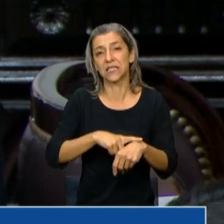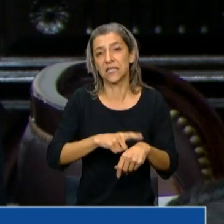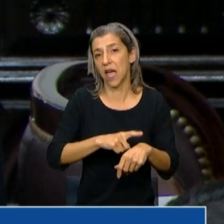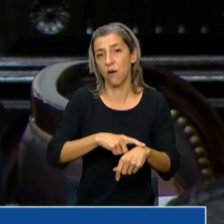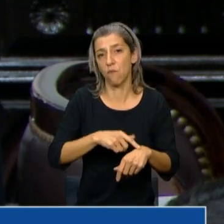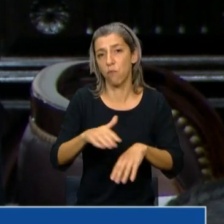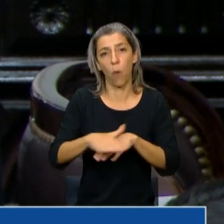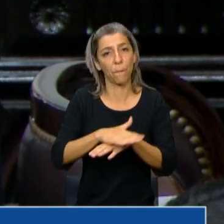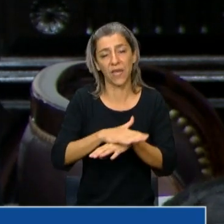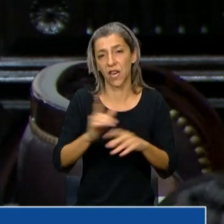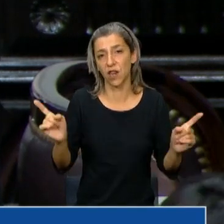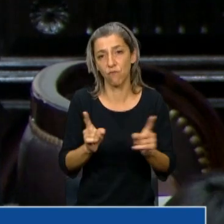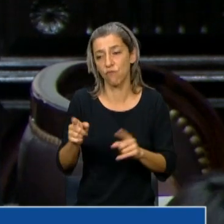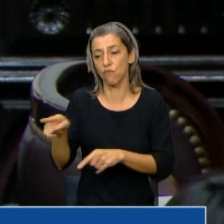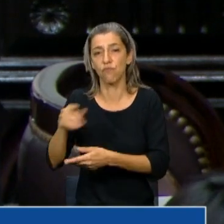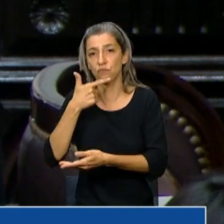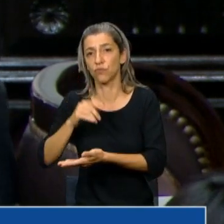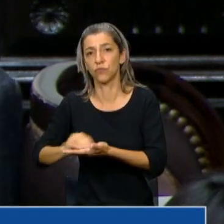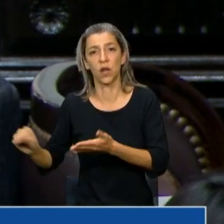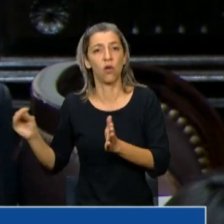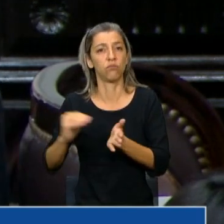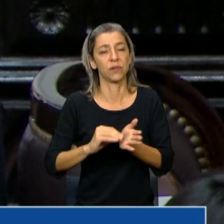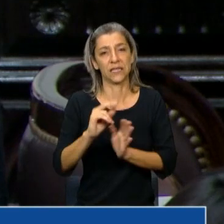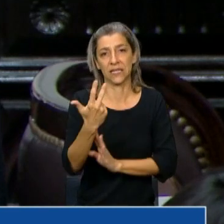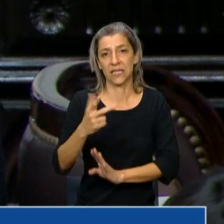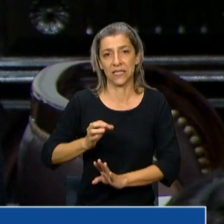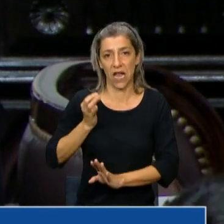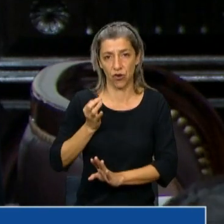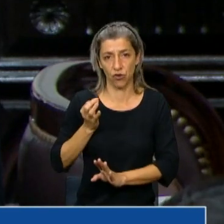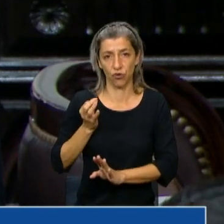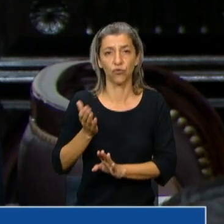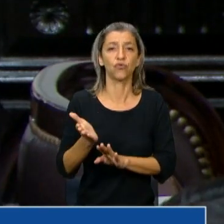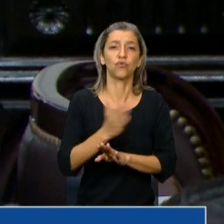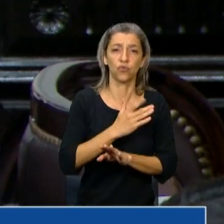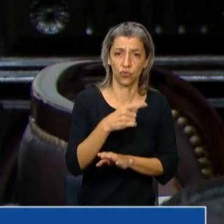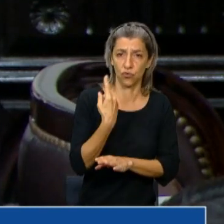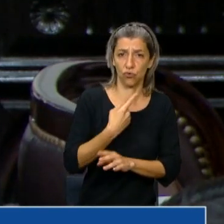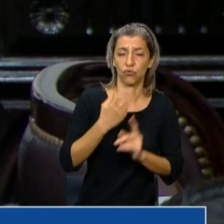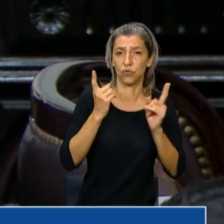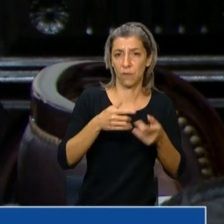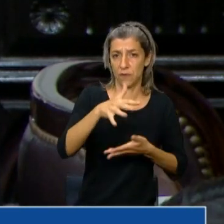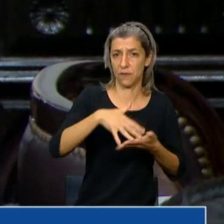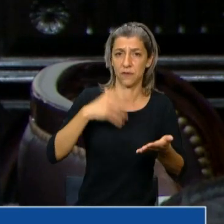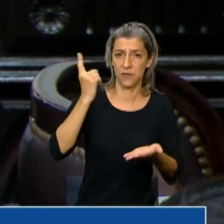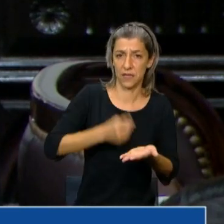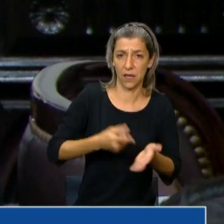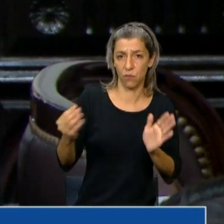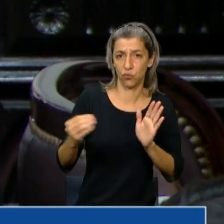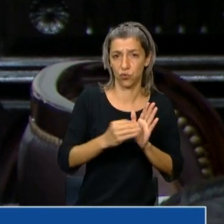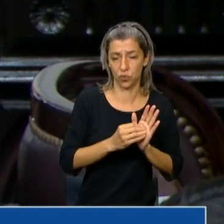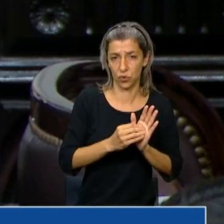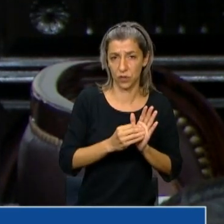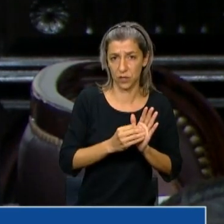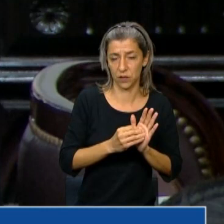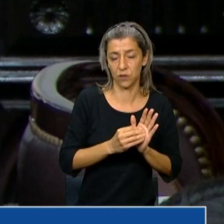vigencia. El Senado ha estipulado 3 años. Un plazo mínimo, lo mismo que habíamos hecho nosotros en nuestro propio dictamen.